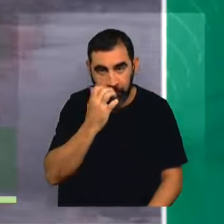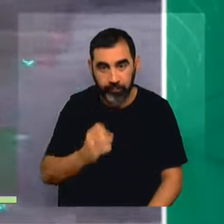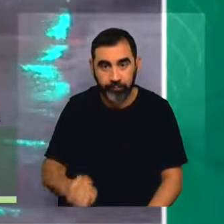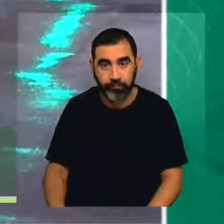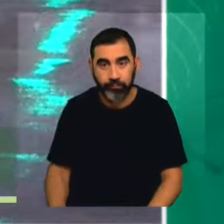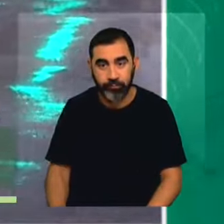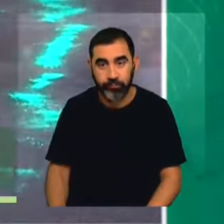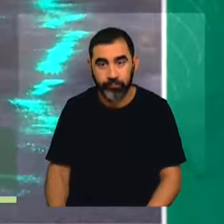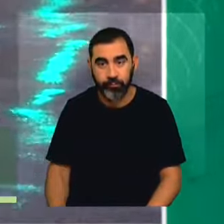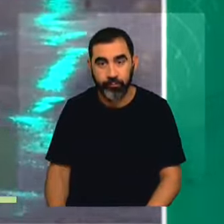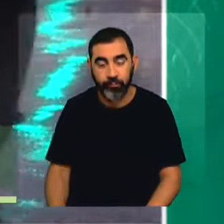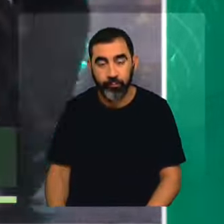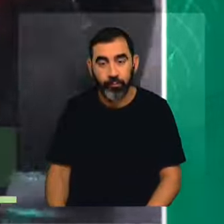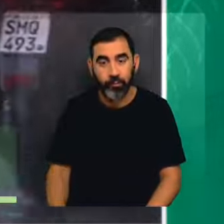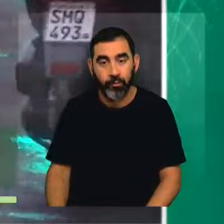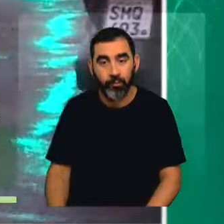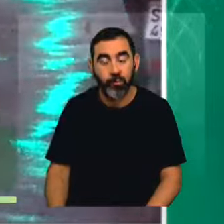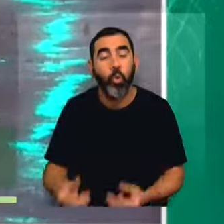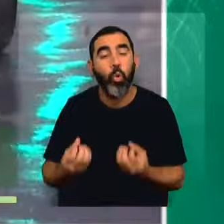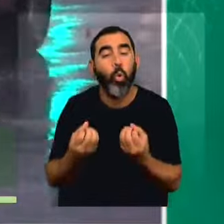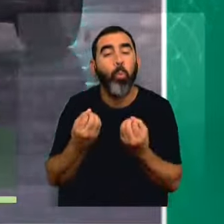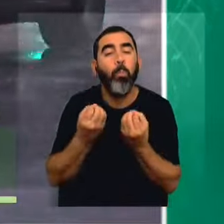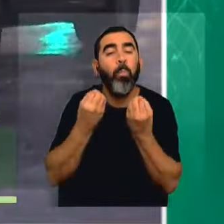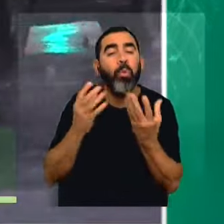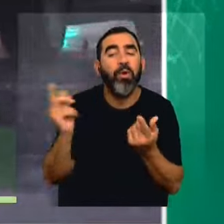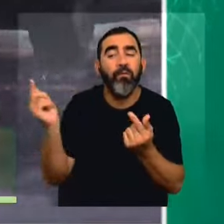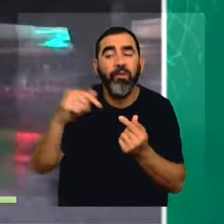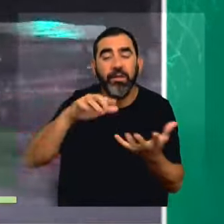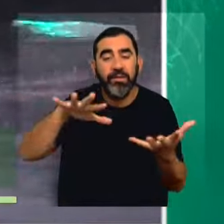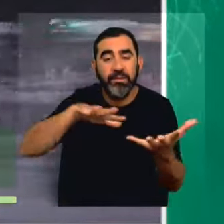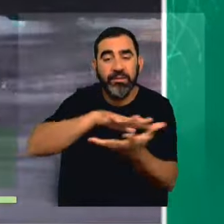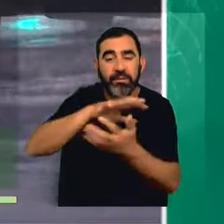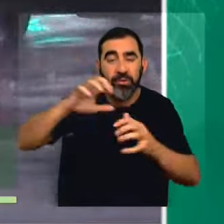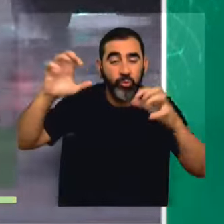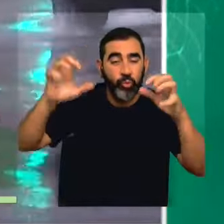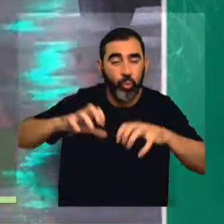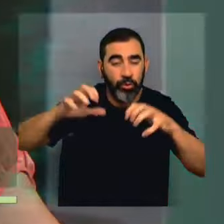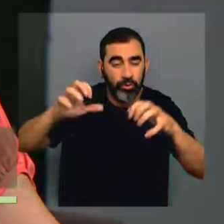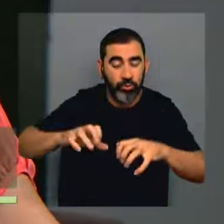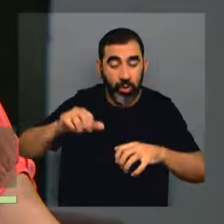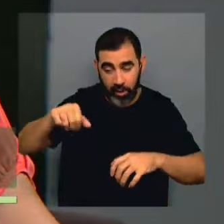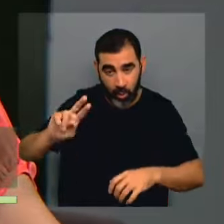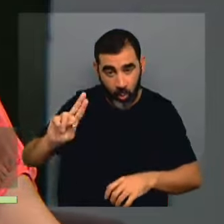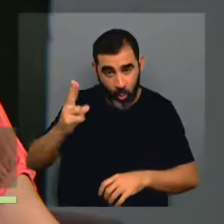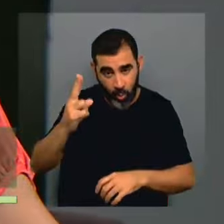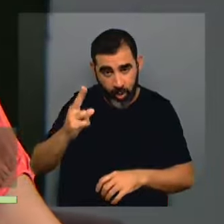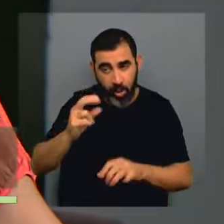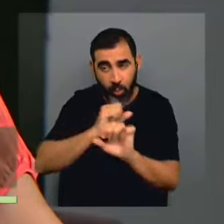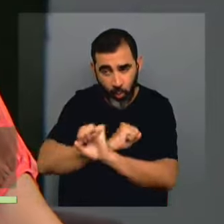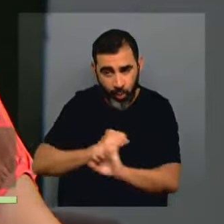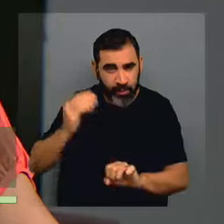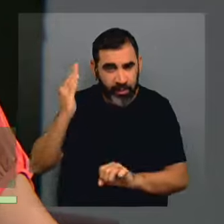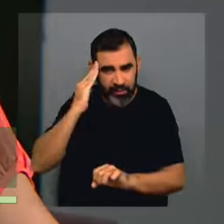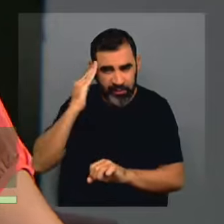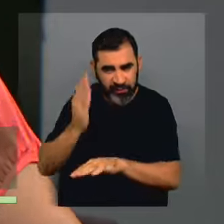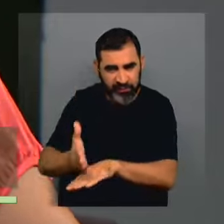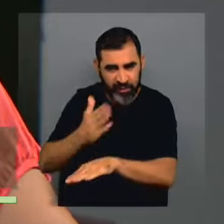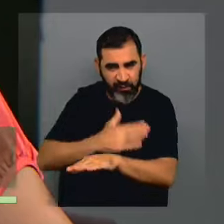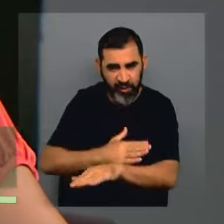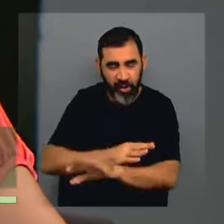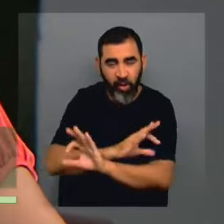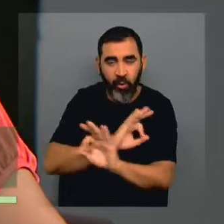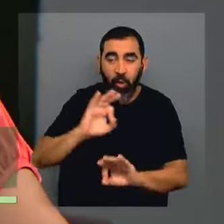fenómenos dieron lugar a esa situación para que haya este tipo de lluvias y nosotros acá en Uruguay tenemos para hacer esas predicciones o